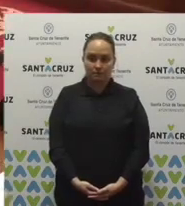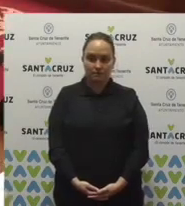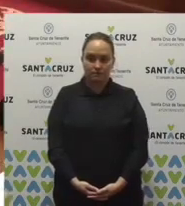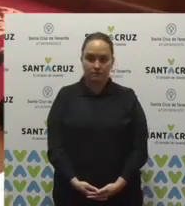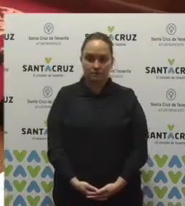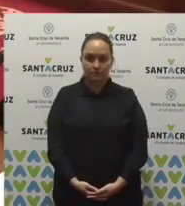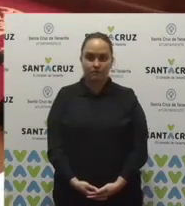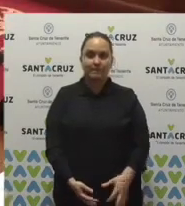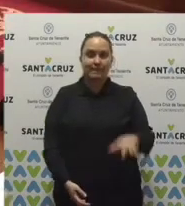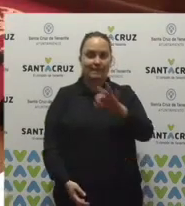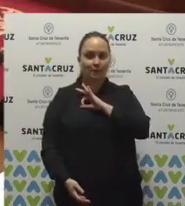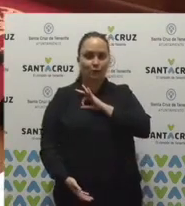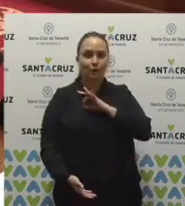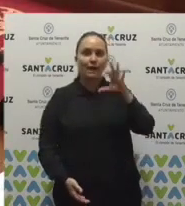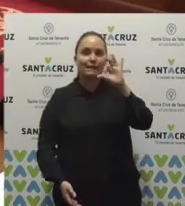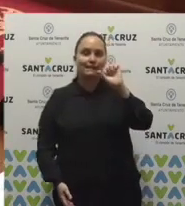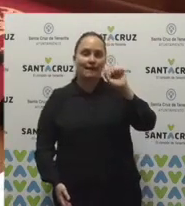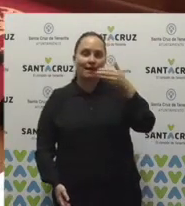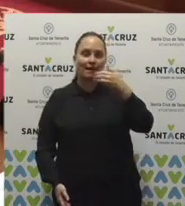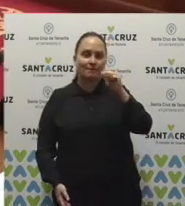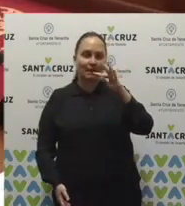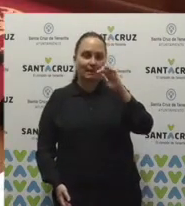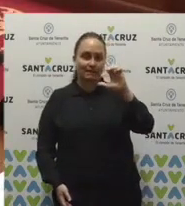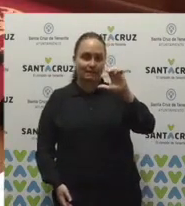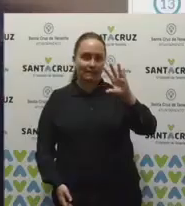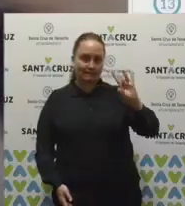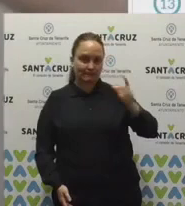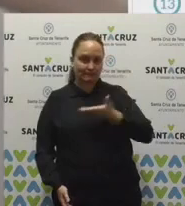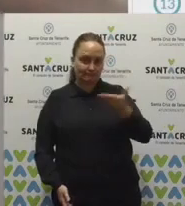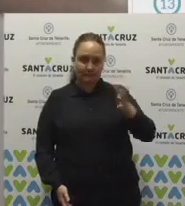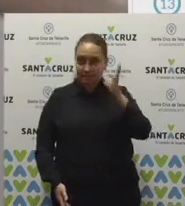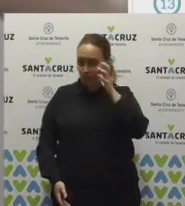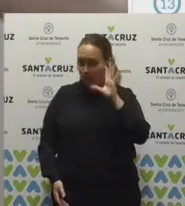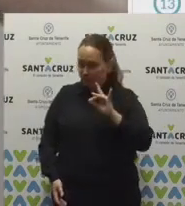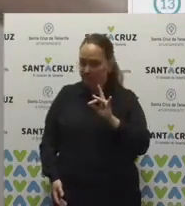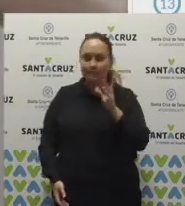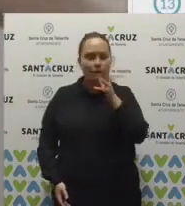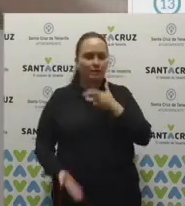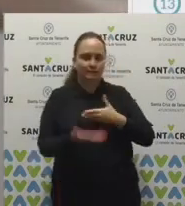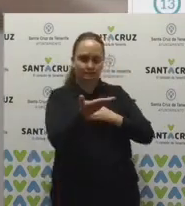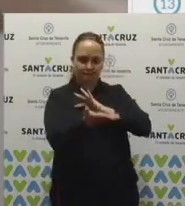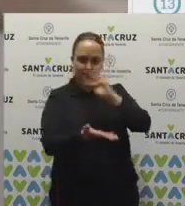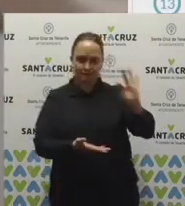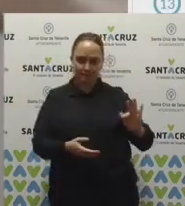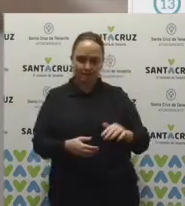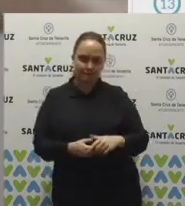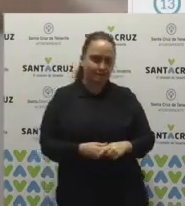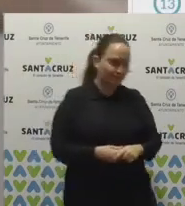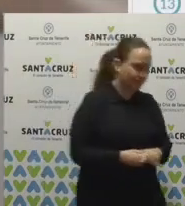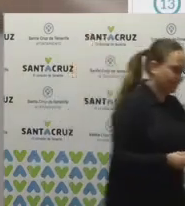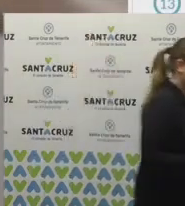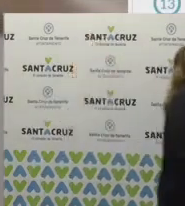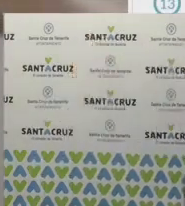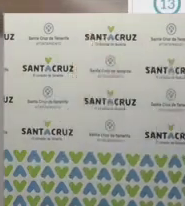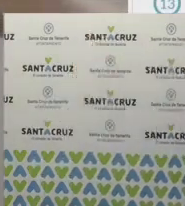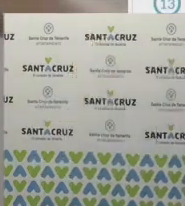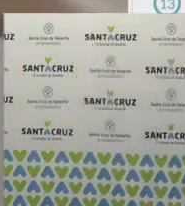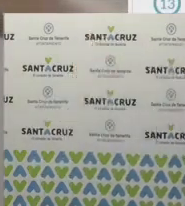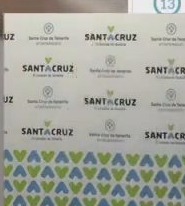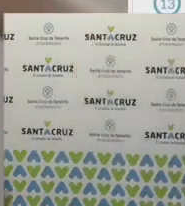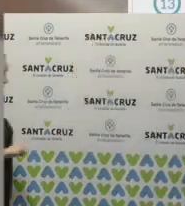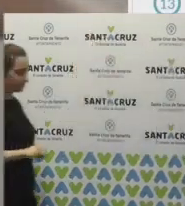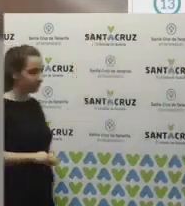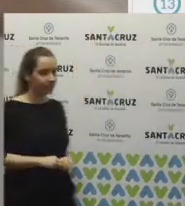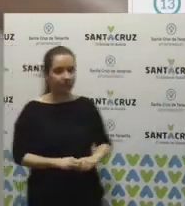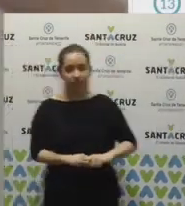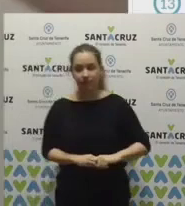señor savater ahora se le oyen tiene usted la palabra bueno básicamente